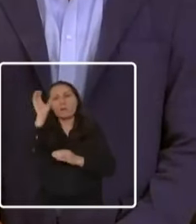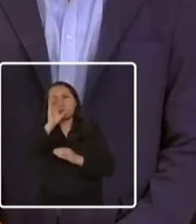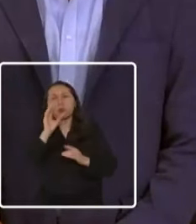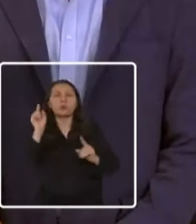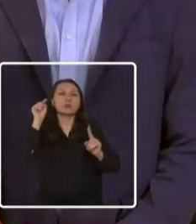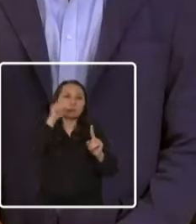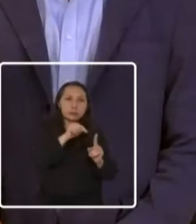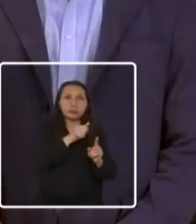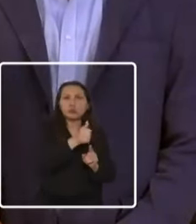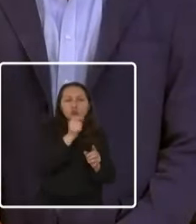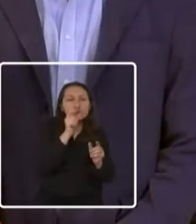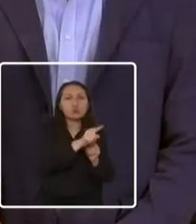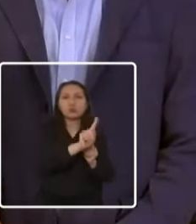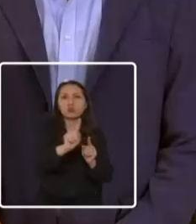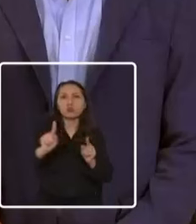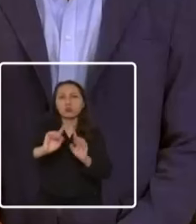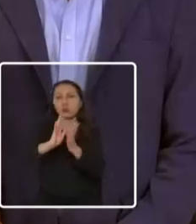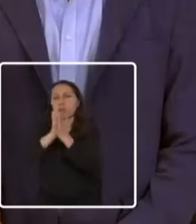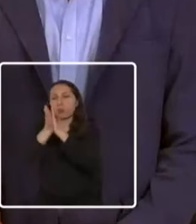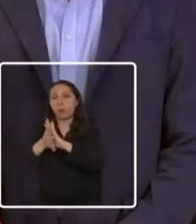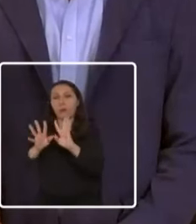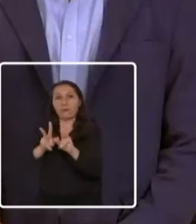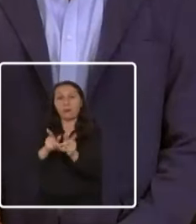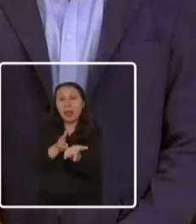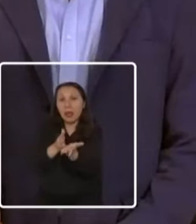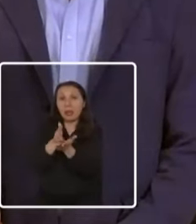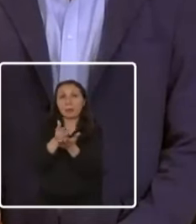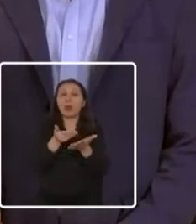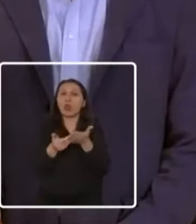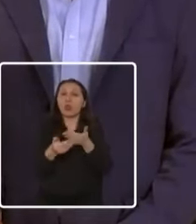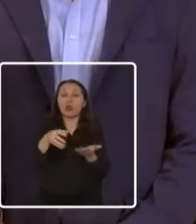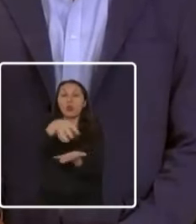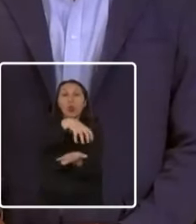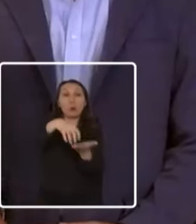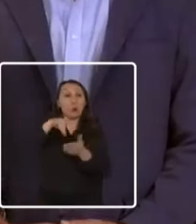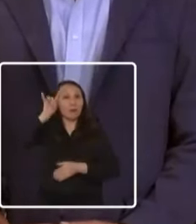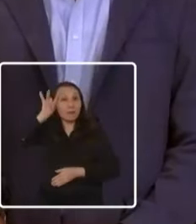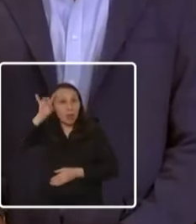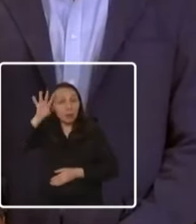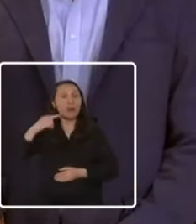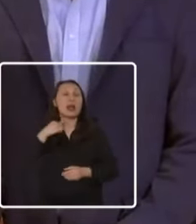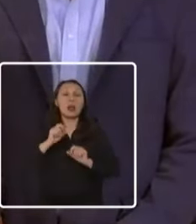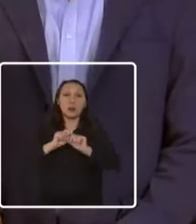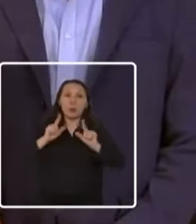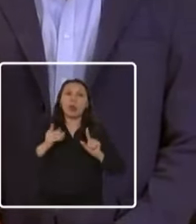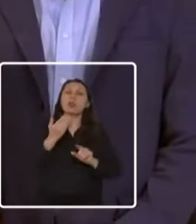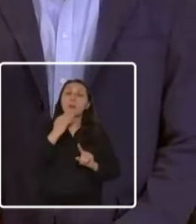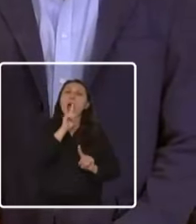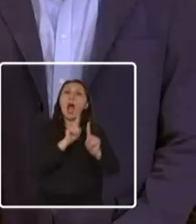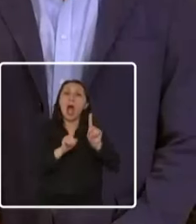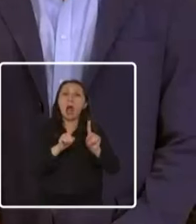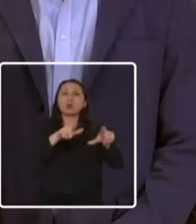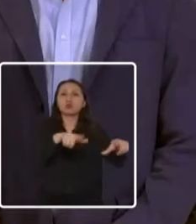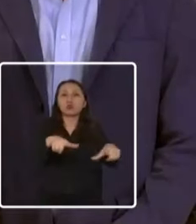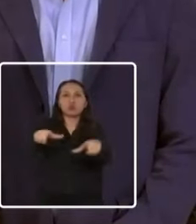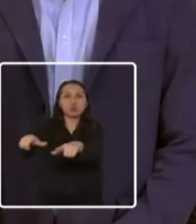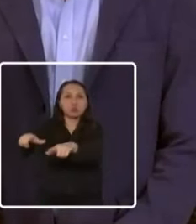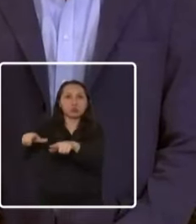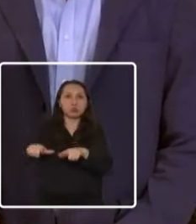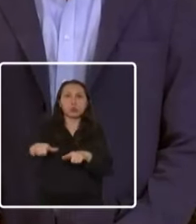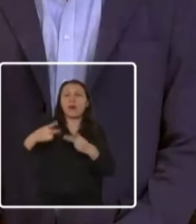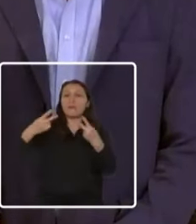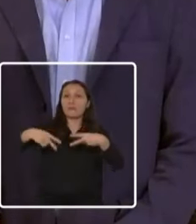hasta volver a catastrar a todas las familias. Se ha iniciado el catastro tanto en la comuna de Villa Alemana, de Quilpué y también en algunos polígonos de Viña del